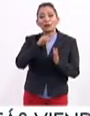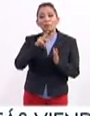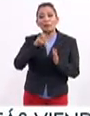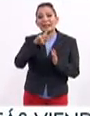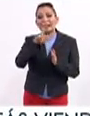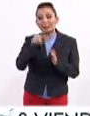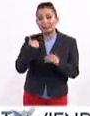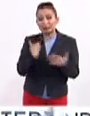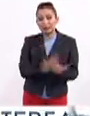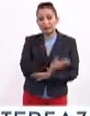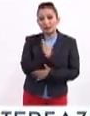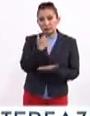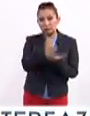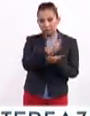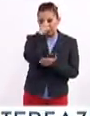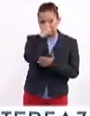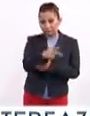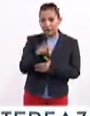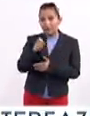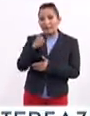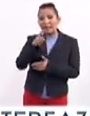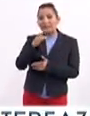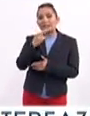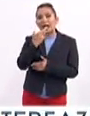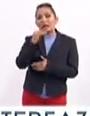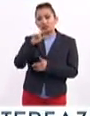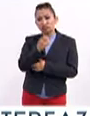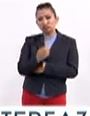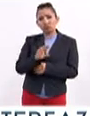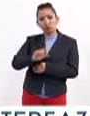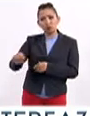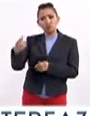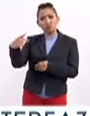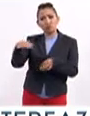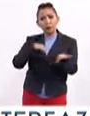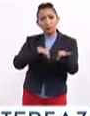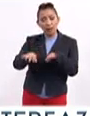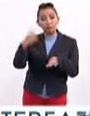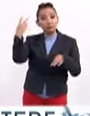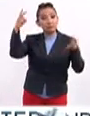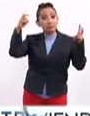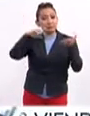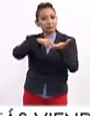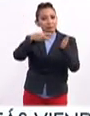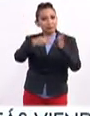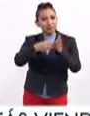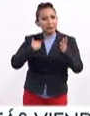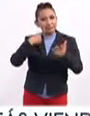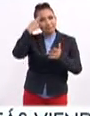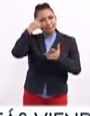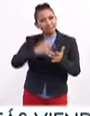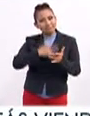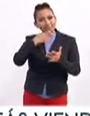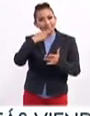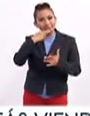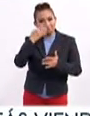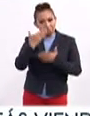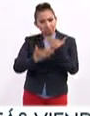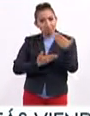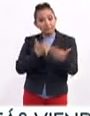Rayón. Originario de la Ciudad de México, Pérez Rayón fue reconocido por su trabajo en la llamada arquitectura consciente y